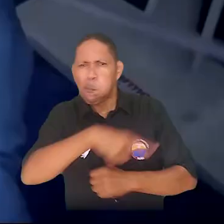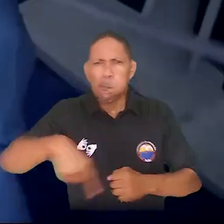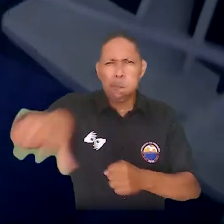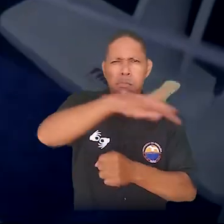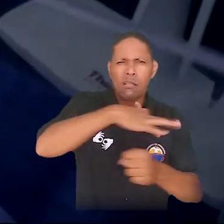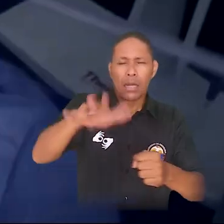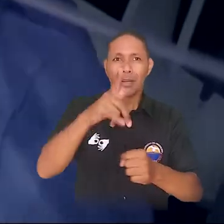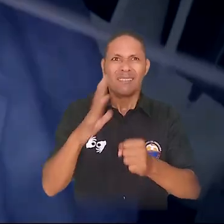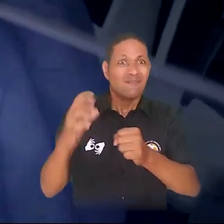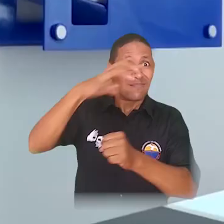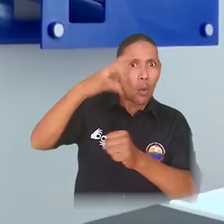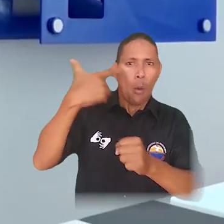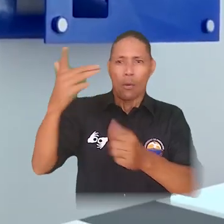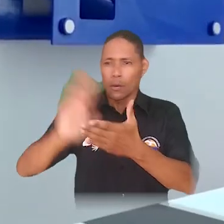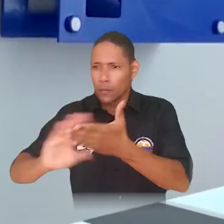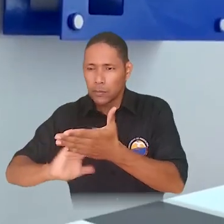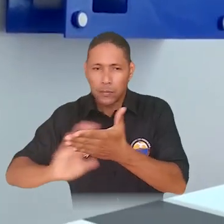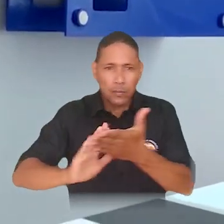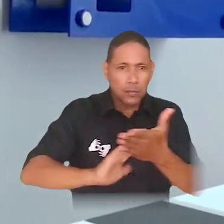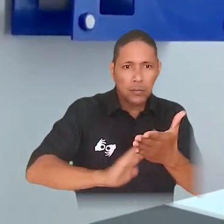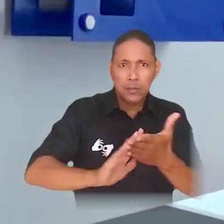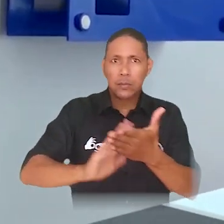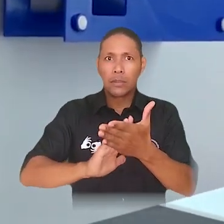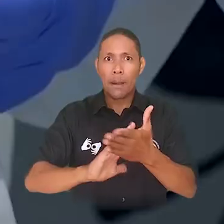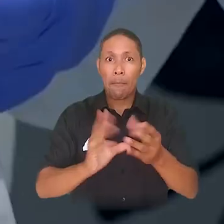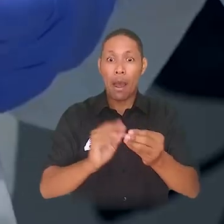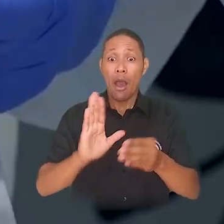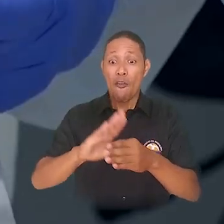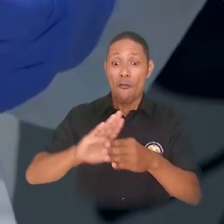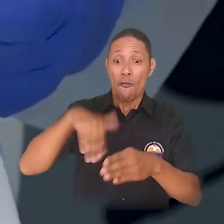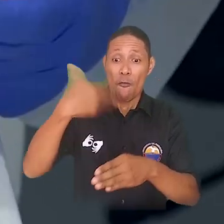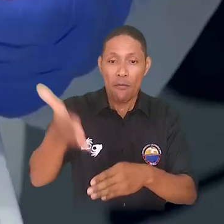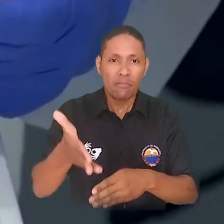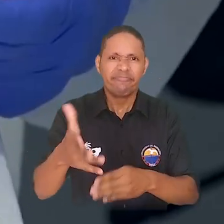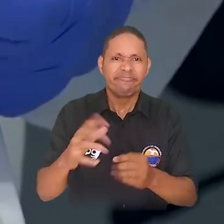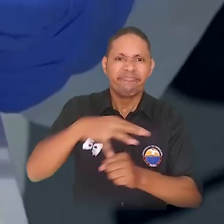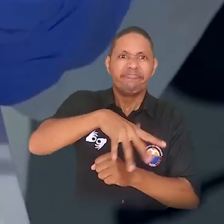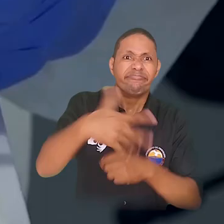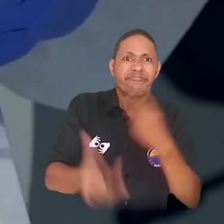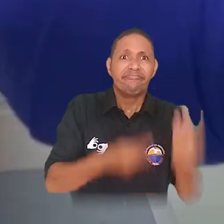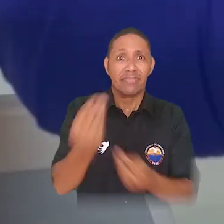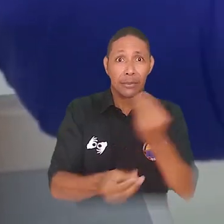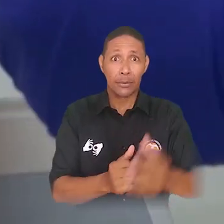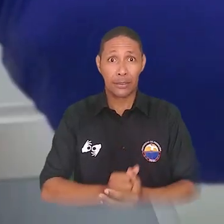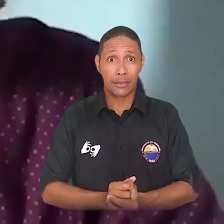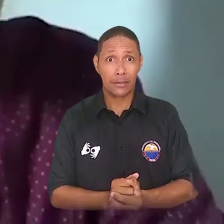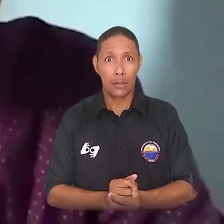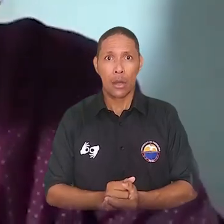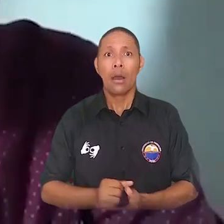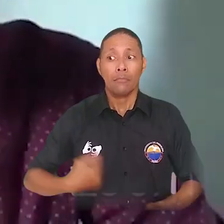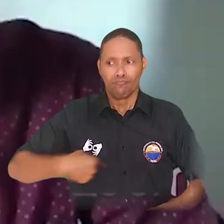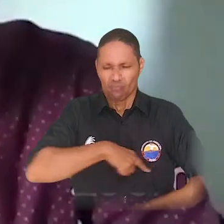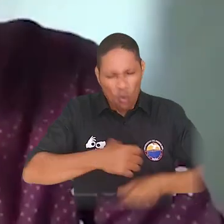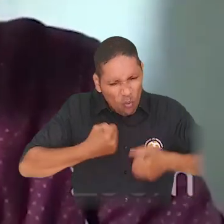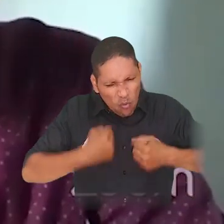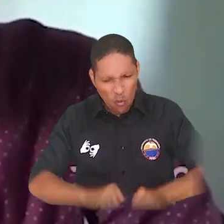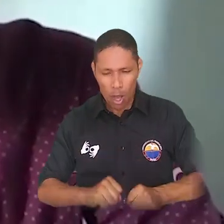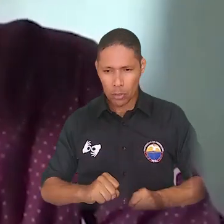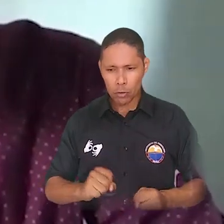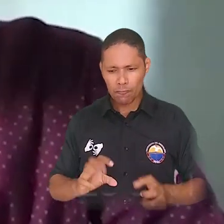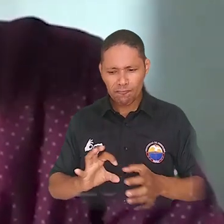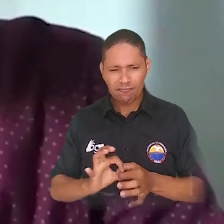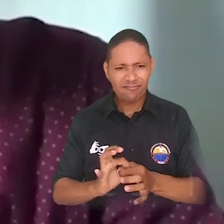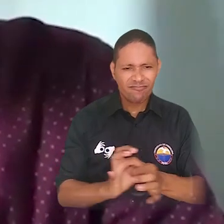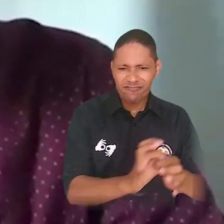soluciones en el contexto presente de la pandemia y un posible escenario de pospandemia. Hacemos parte de un esfuerzo mayor. Y